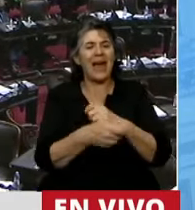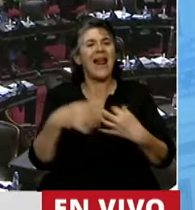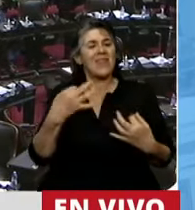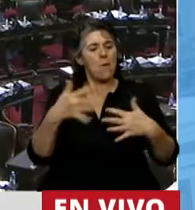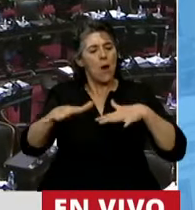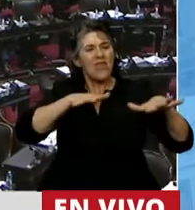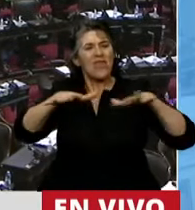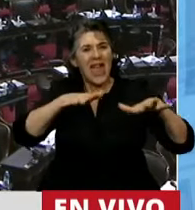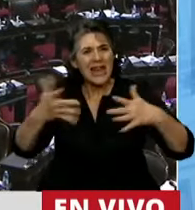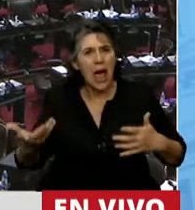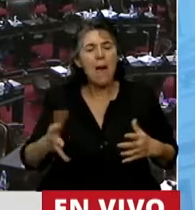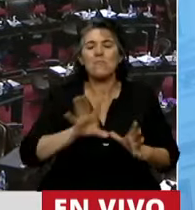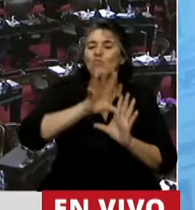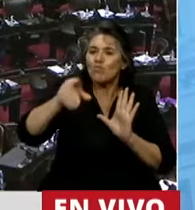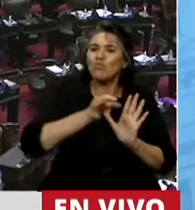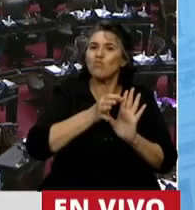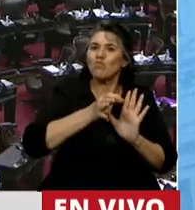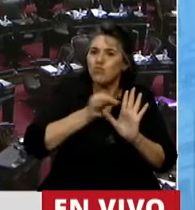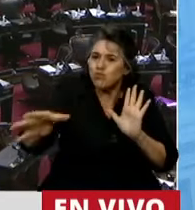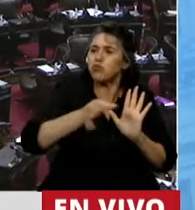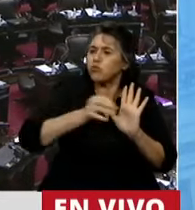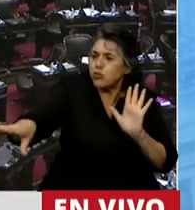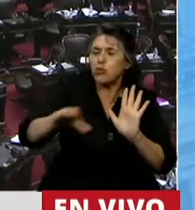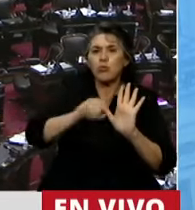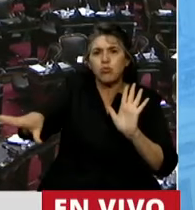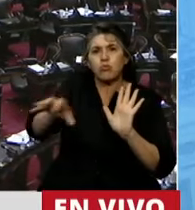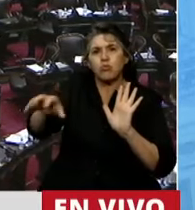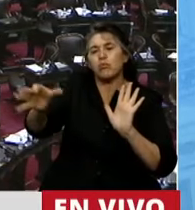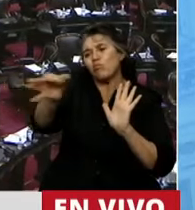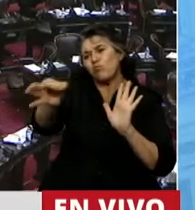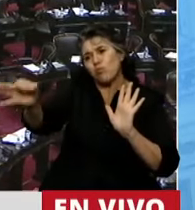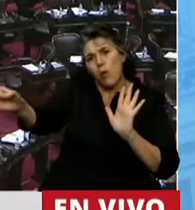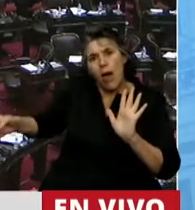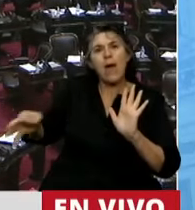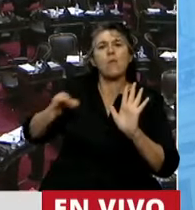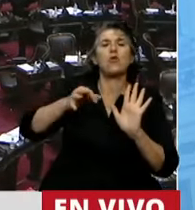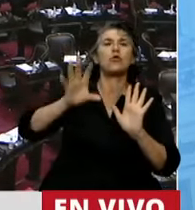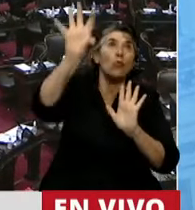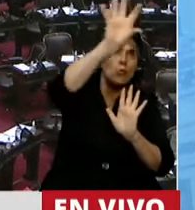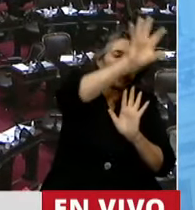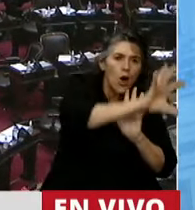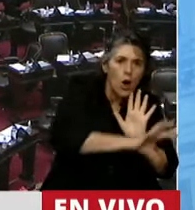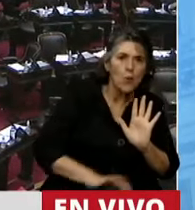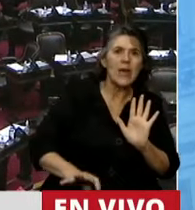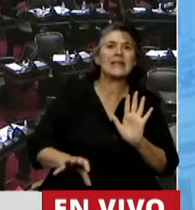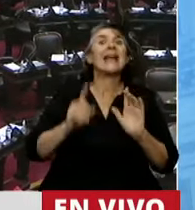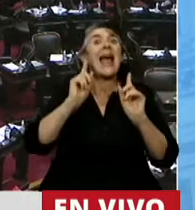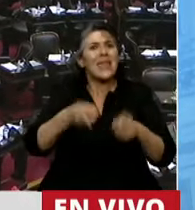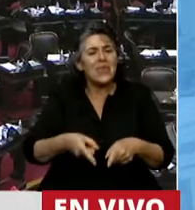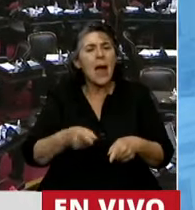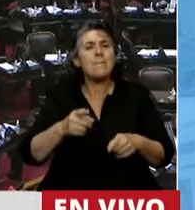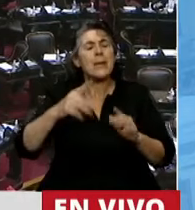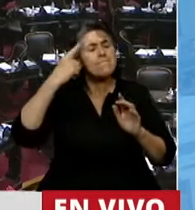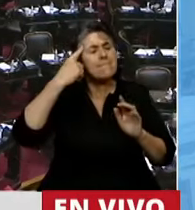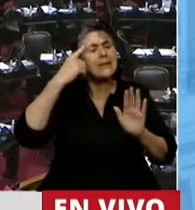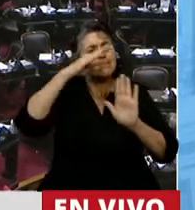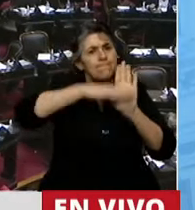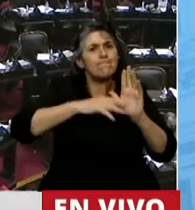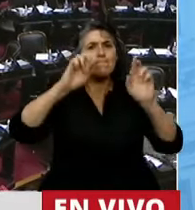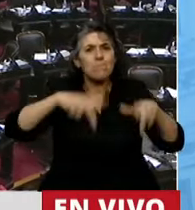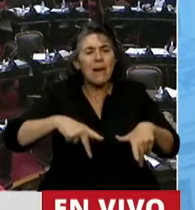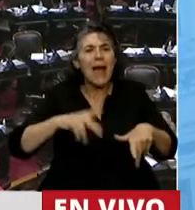Dinámico, territorial, preventivo. Créanme que absolutamente todos los que estamos